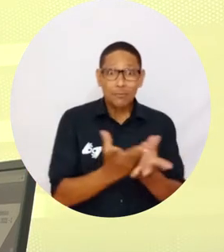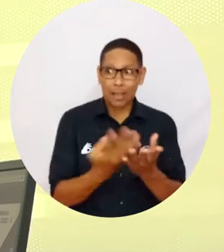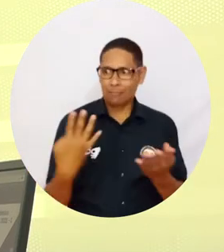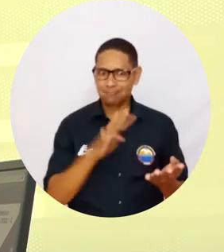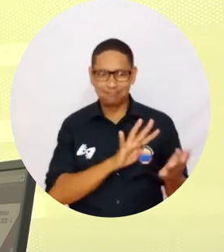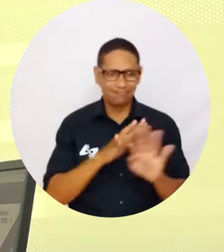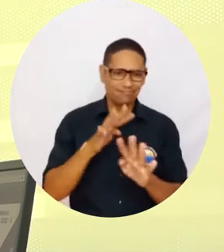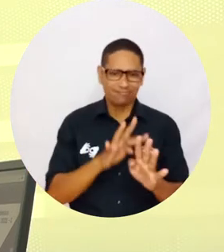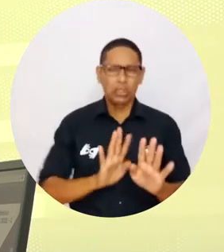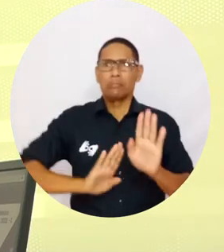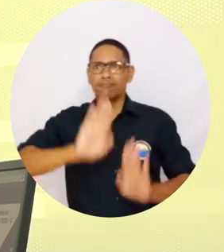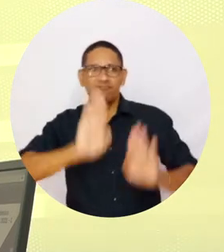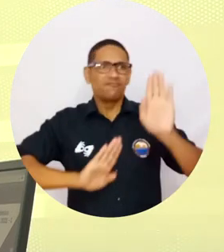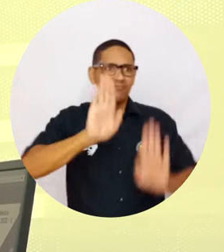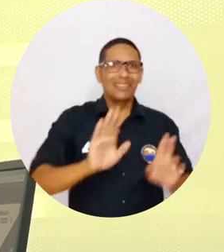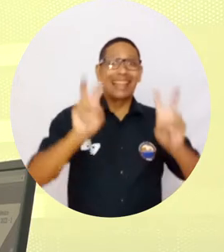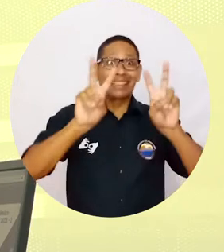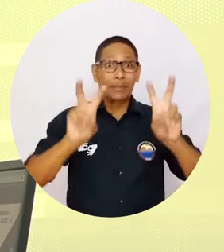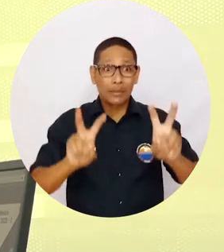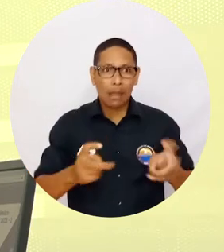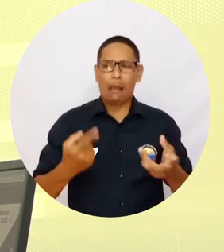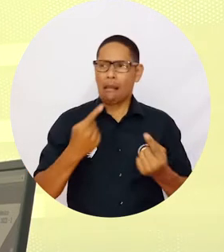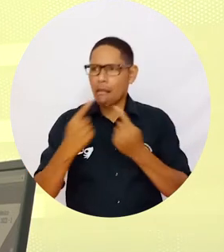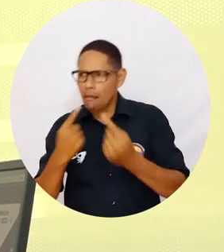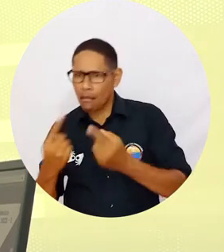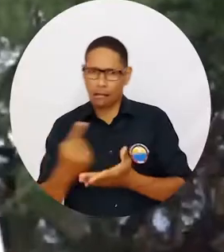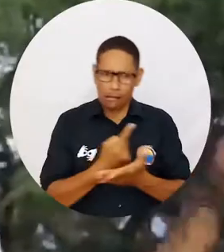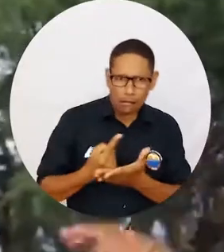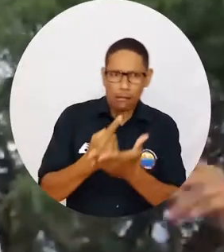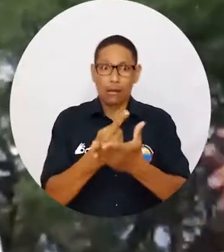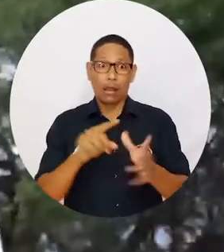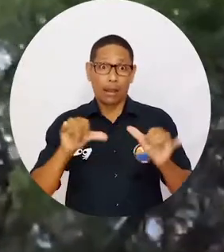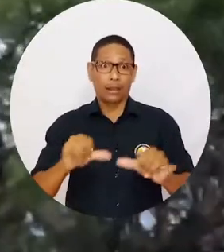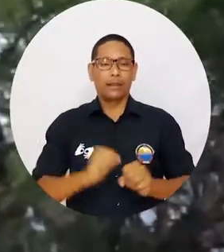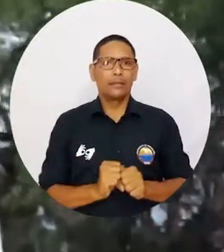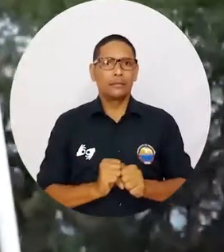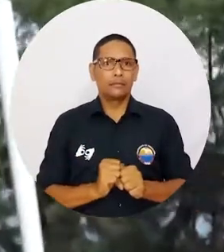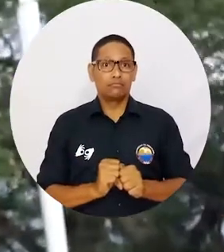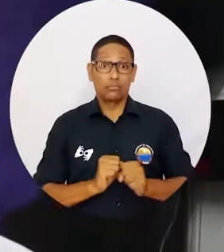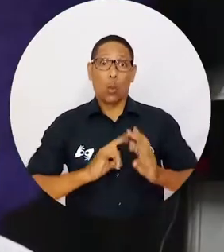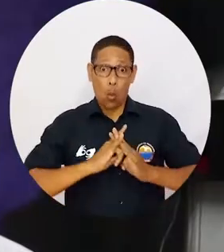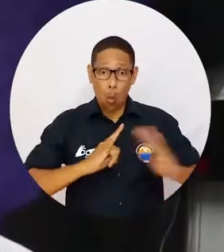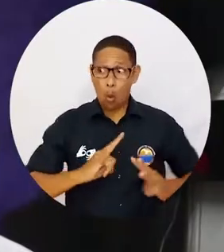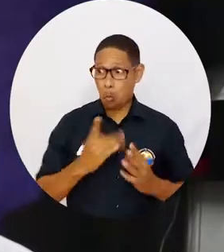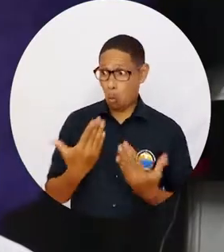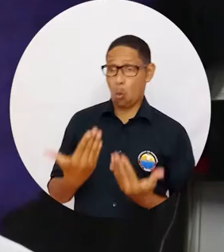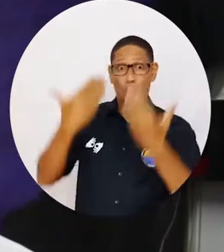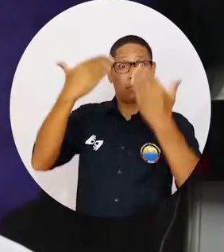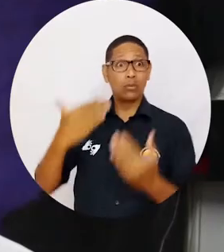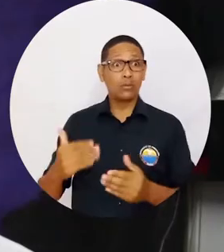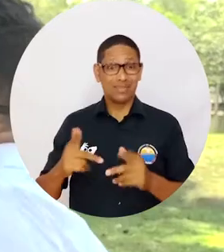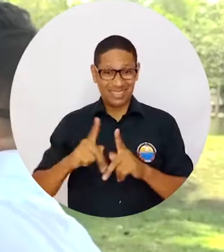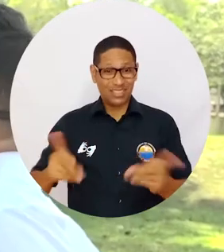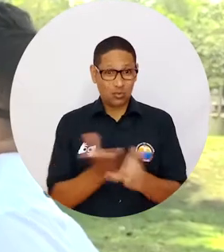otros actores de importancia en los temas de trascendencia actuales. La institución reconoció el liderazgo vehemente de los